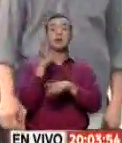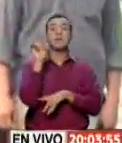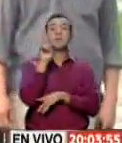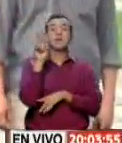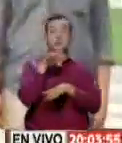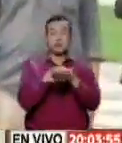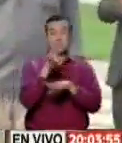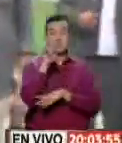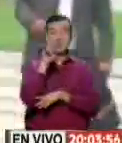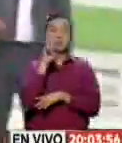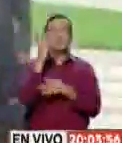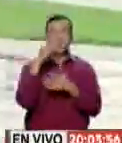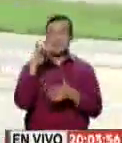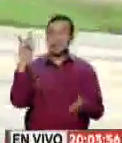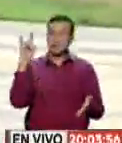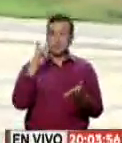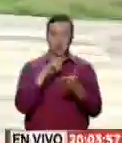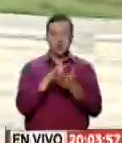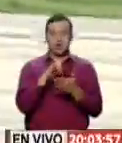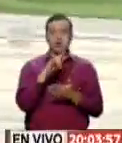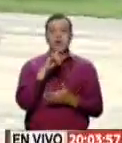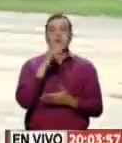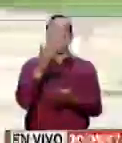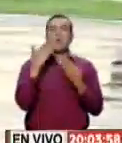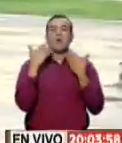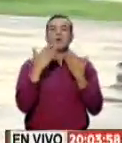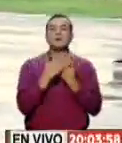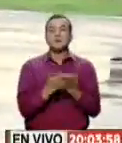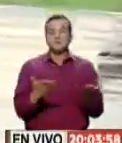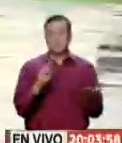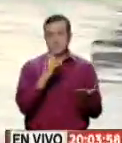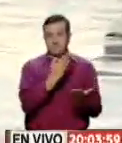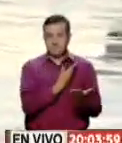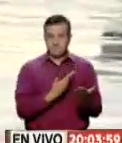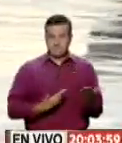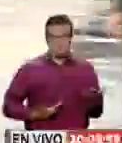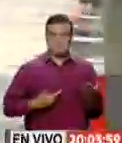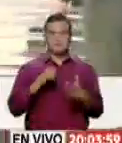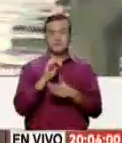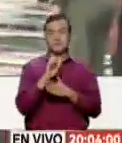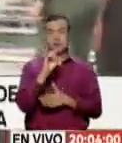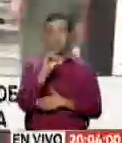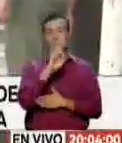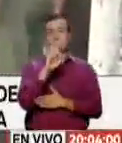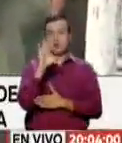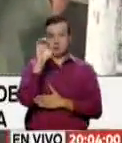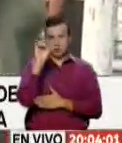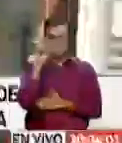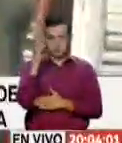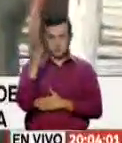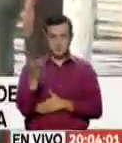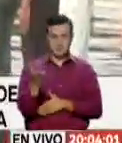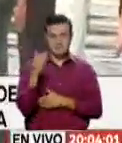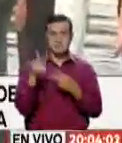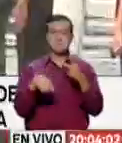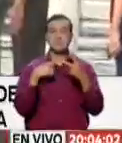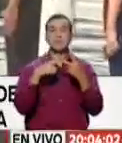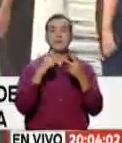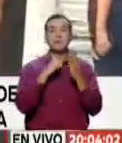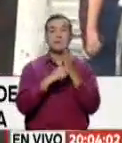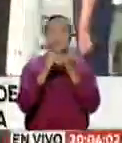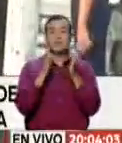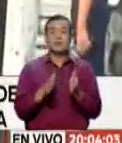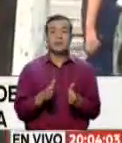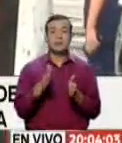viernes arribaron a la base aérea Simón Bolívar de Guayaquil el vicepresidente de la República, Otto Sonnenholzer, y la ministra